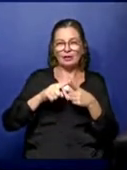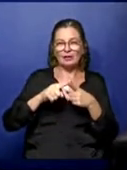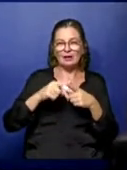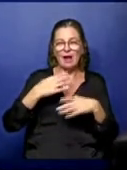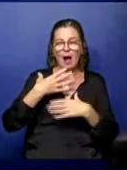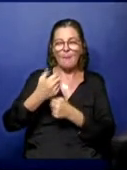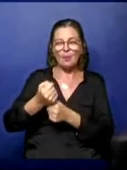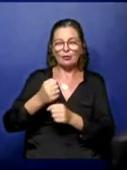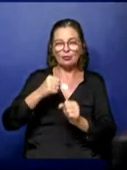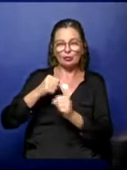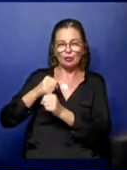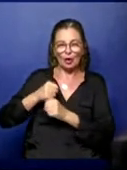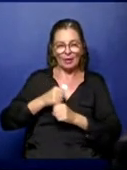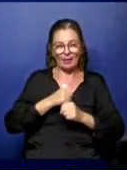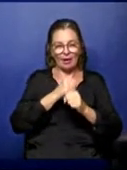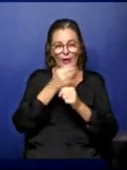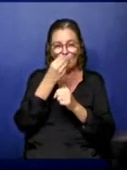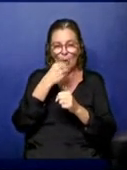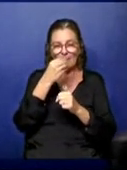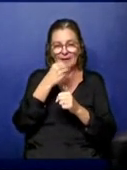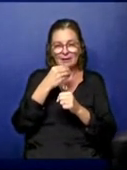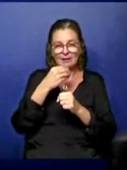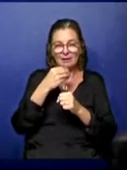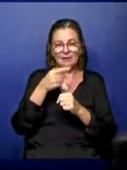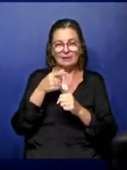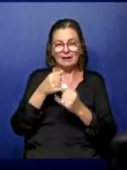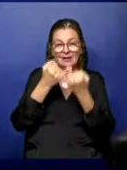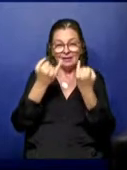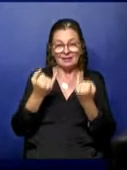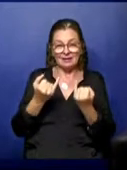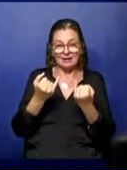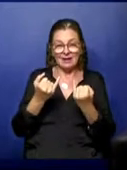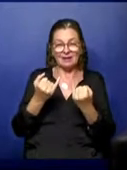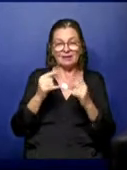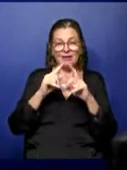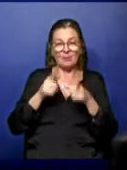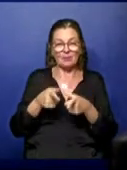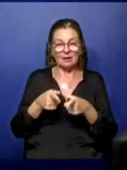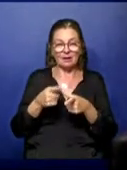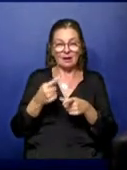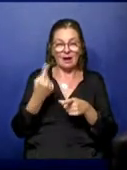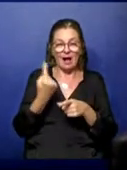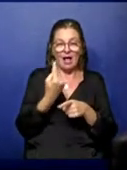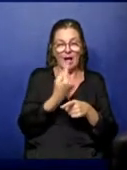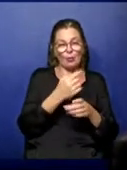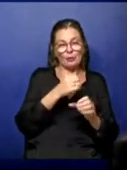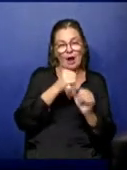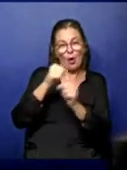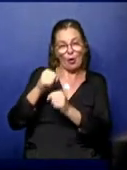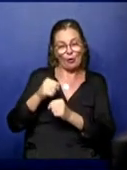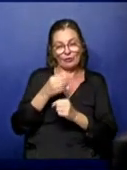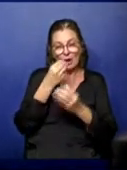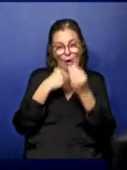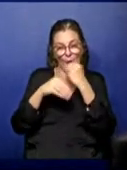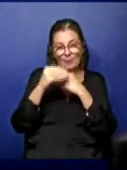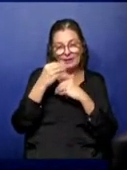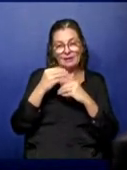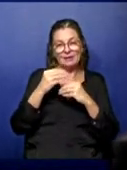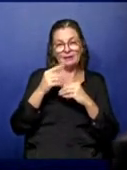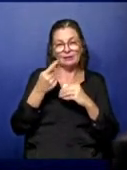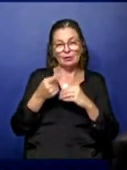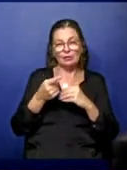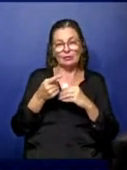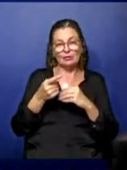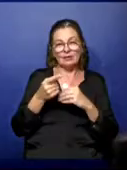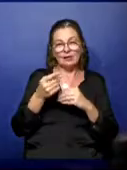Solidaria. La cantidad de días de atención de cada olla y, por ende, la cantidad